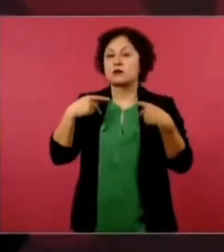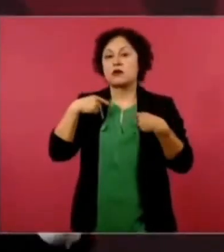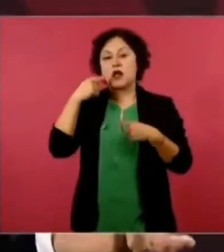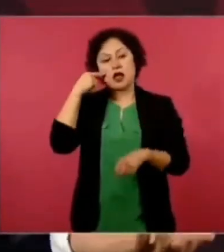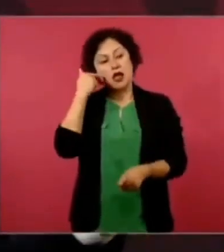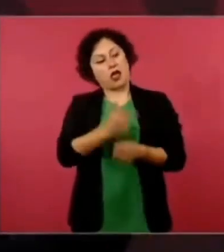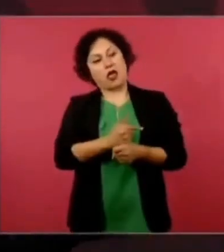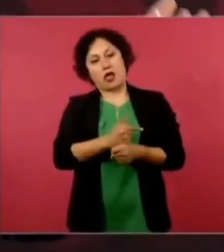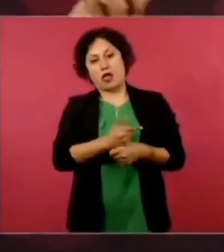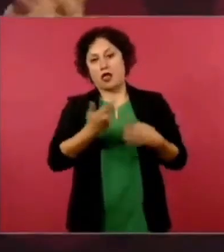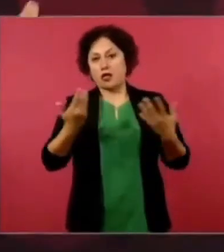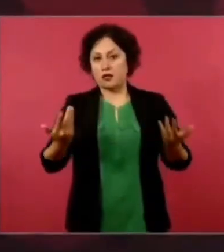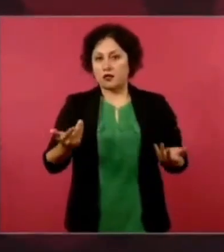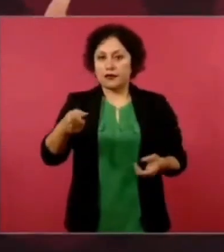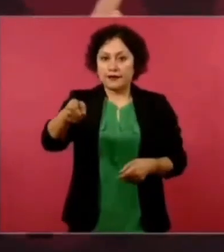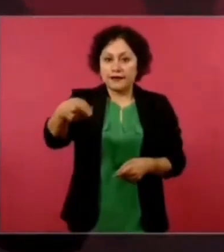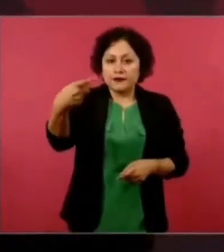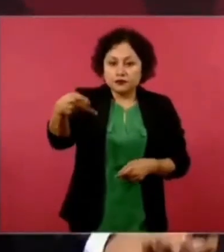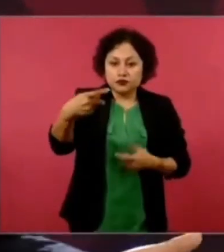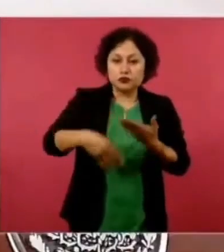de que